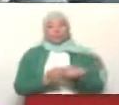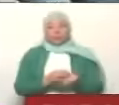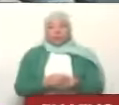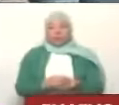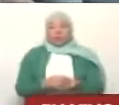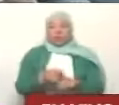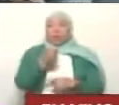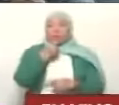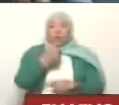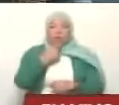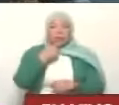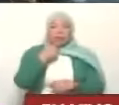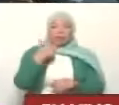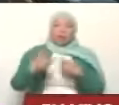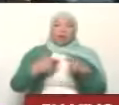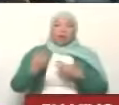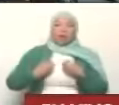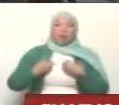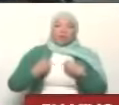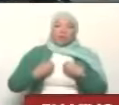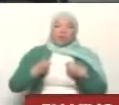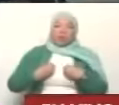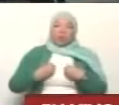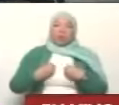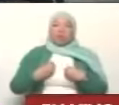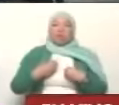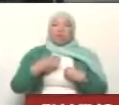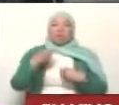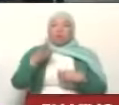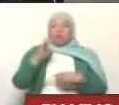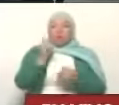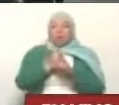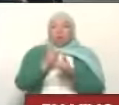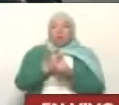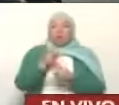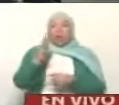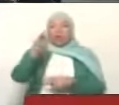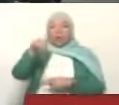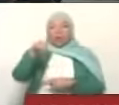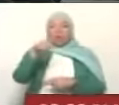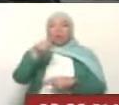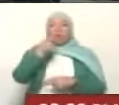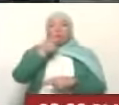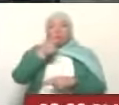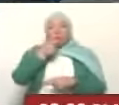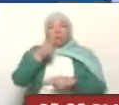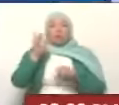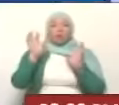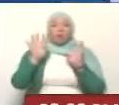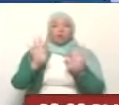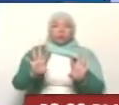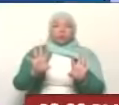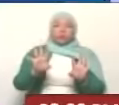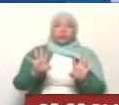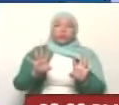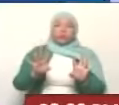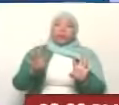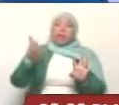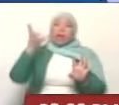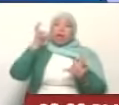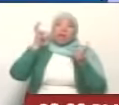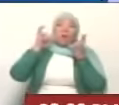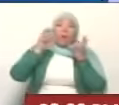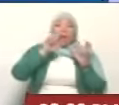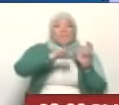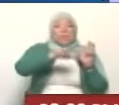algo extraordinario lo que se vivió en Factor M. Agradecemos por la audiencia, porque esa aguja del rating hizo ¡pa, pa, pa, pa, pa,